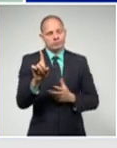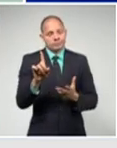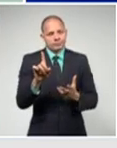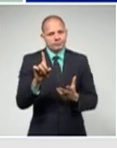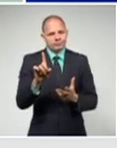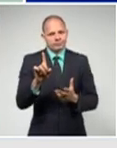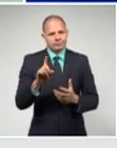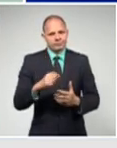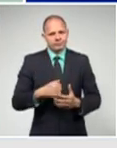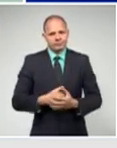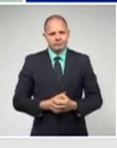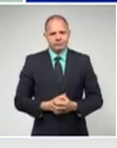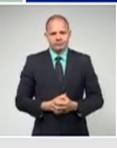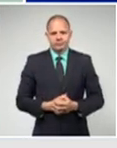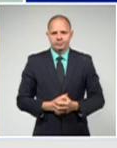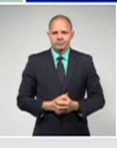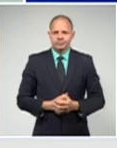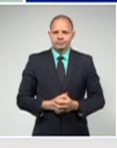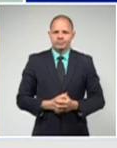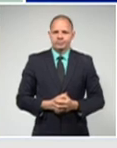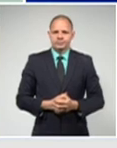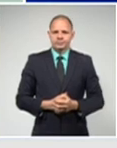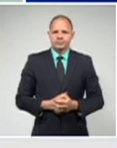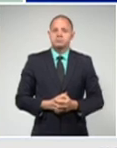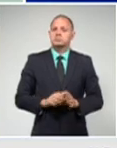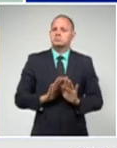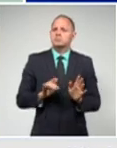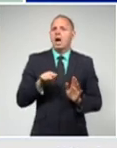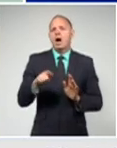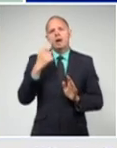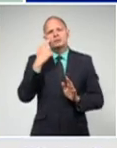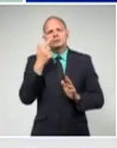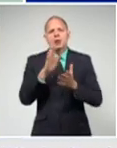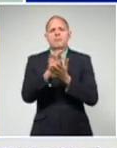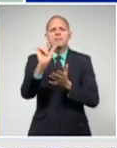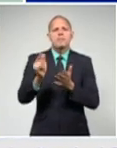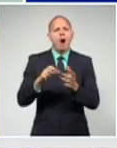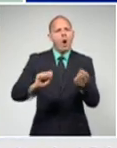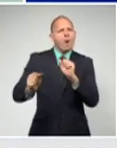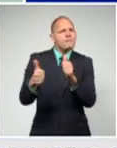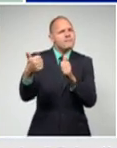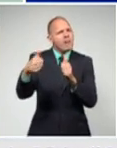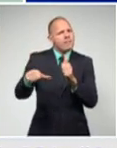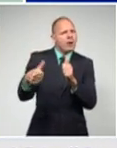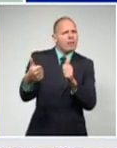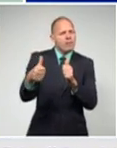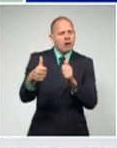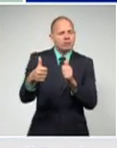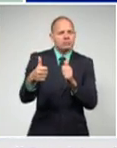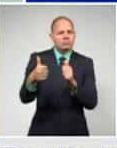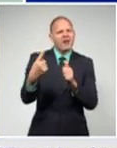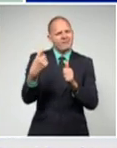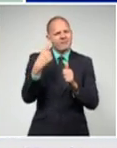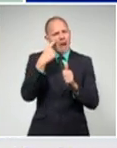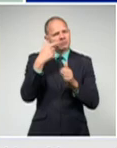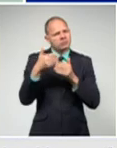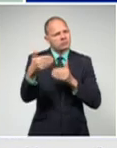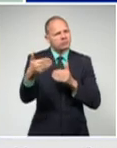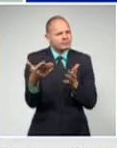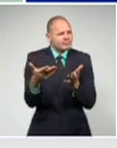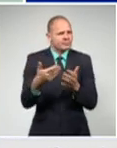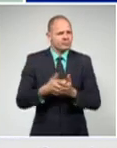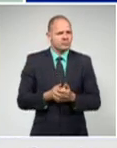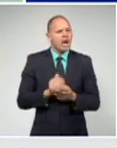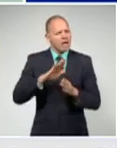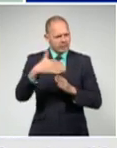ningún caso confirmado. O sea, es una provincia que todavía no logra una estabilidad en la reducción, aunque después vamos a ver